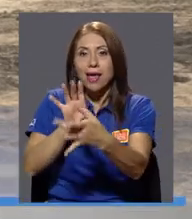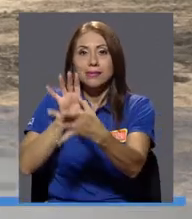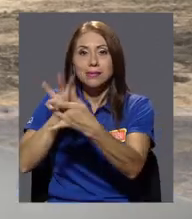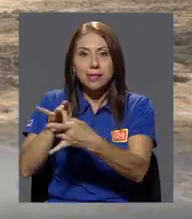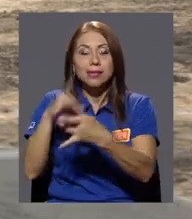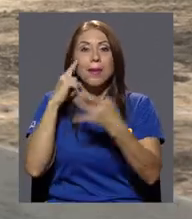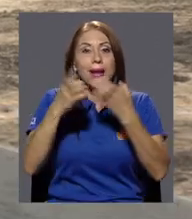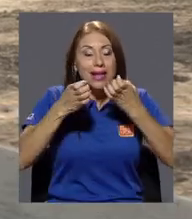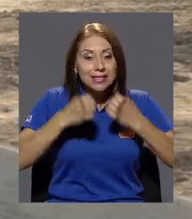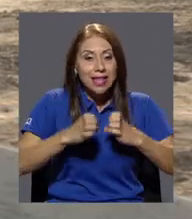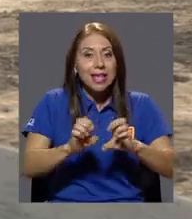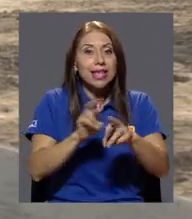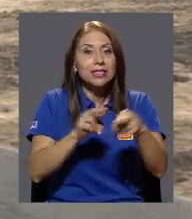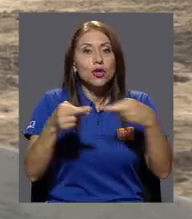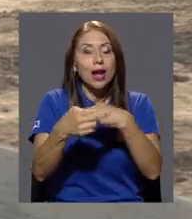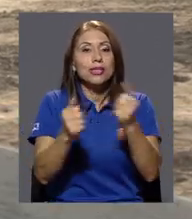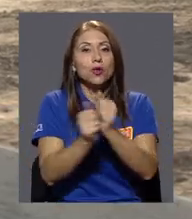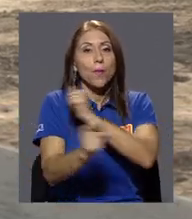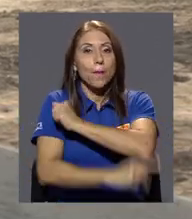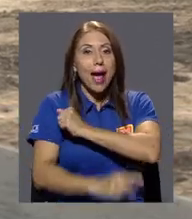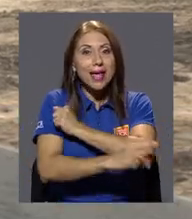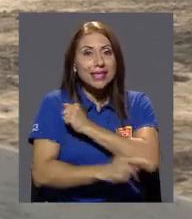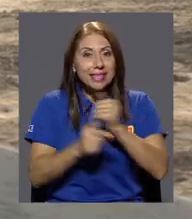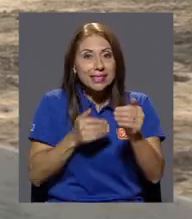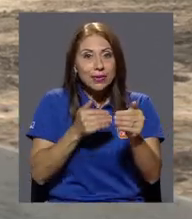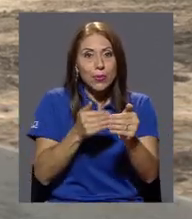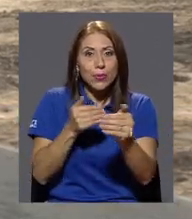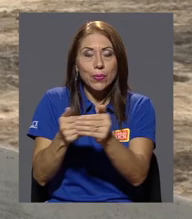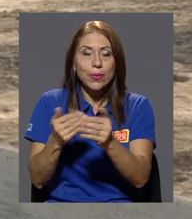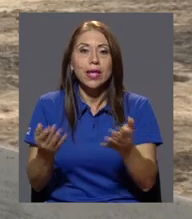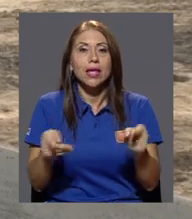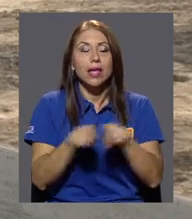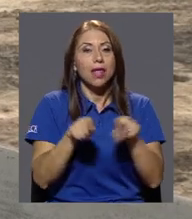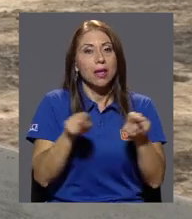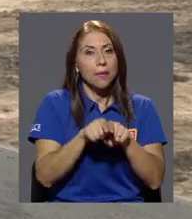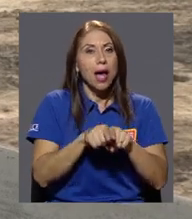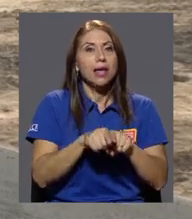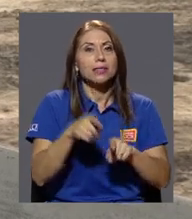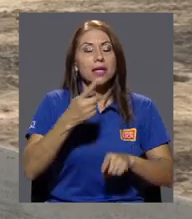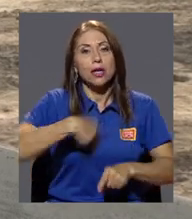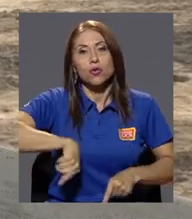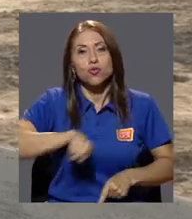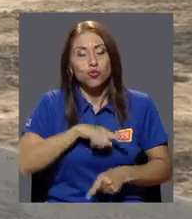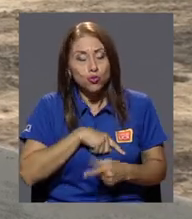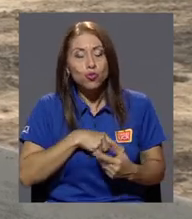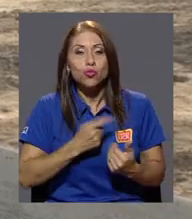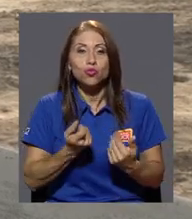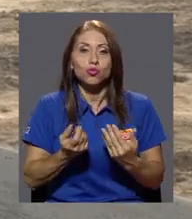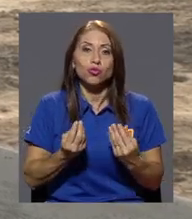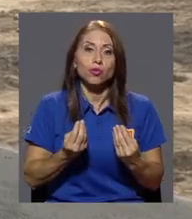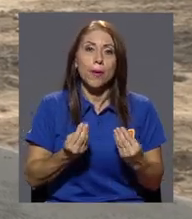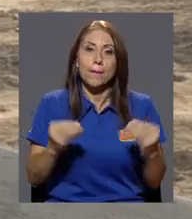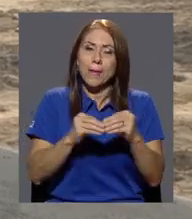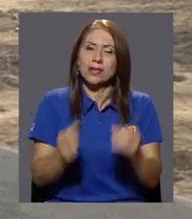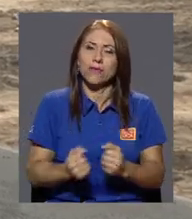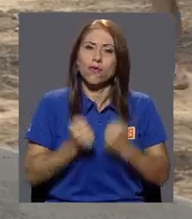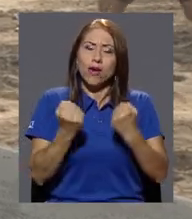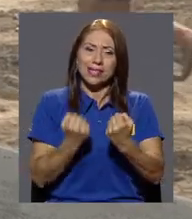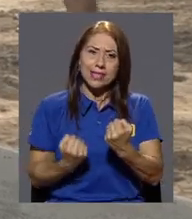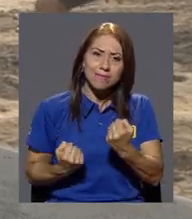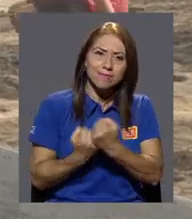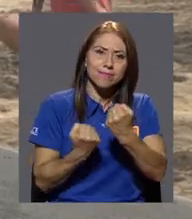estrategias regionales con países vecinos. Y además estamos acuerpando con más